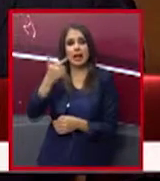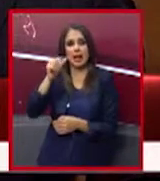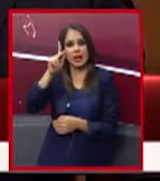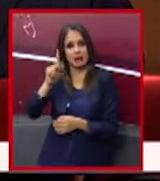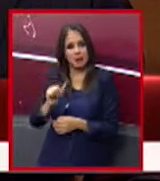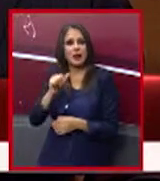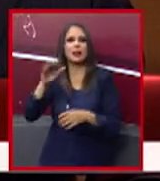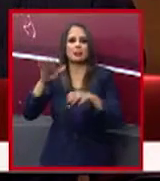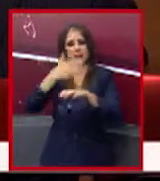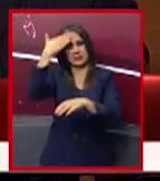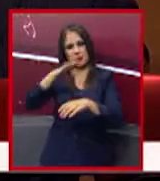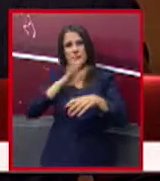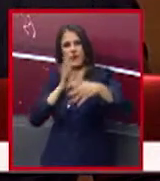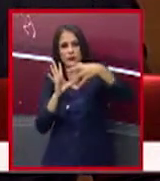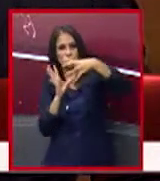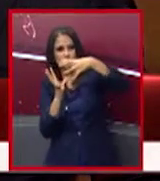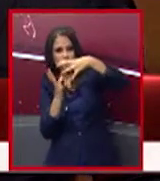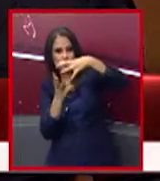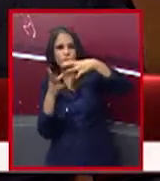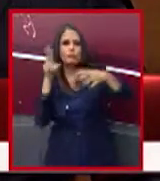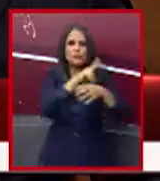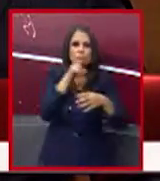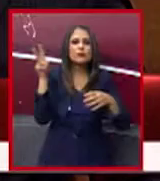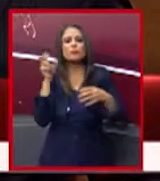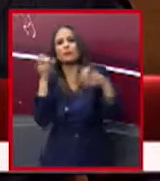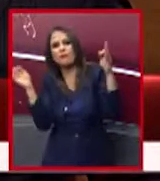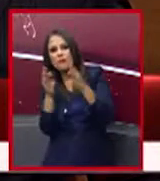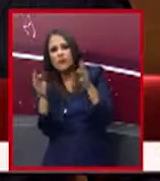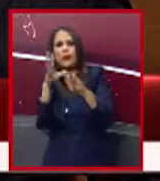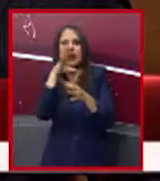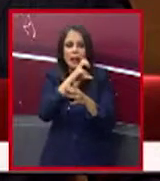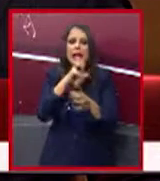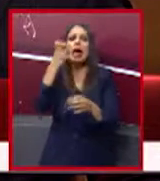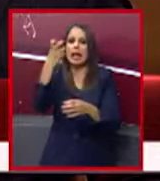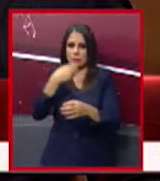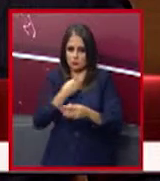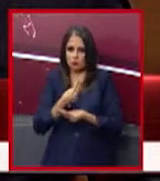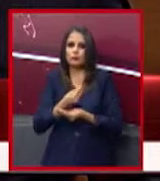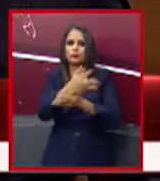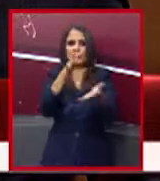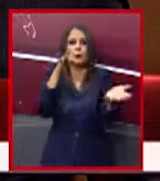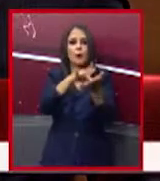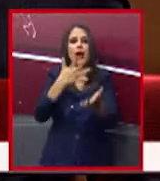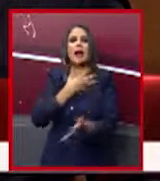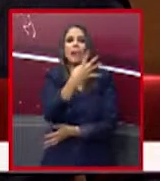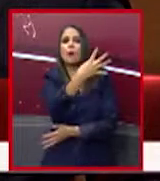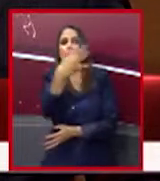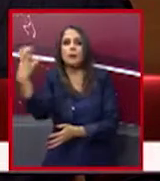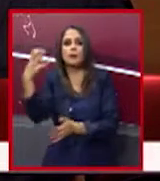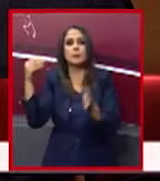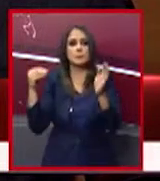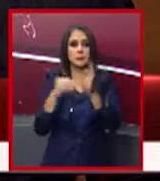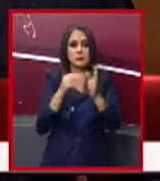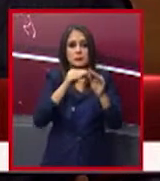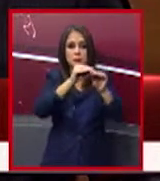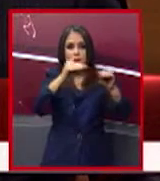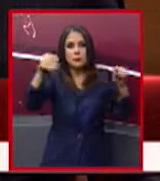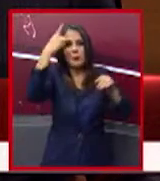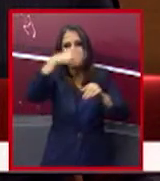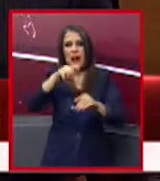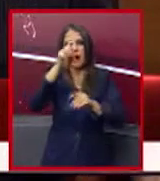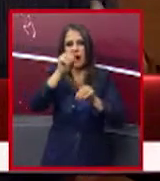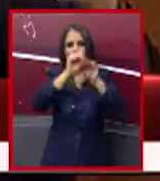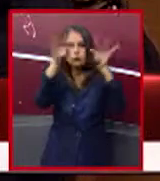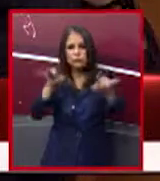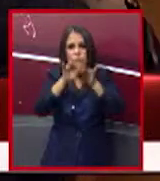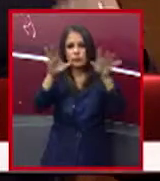cambio climático tiene que ver con el riego tecnificado, como mencioné anteriormente. 470,000 hectáreas de riego tecnificado de un